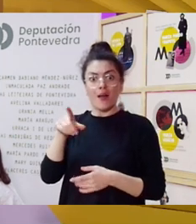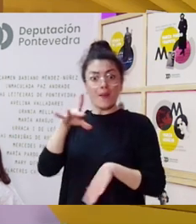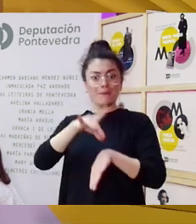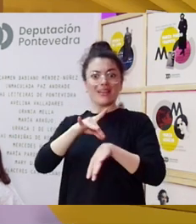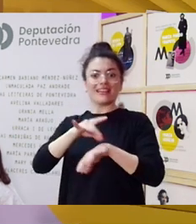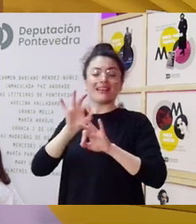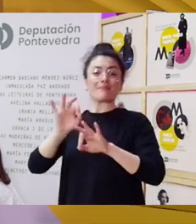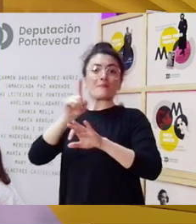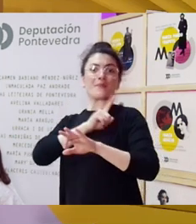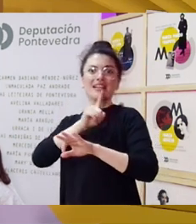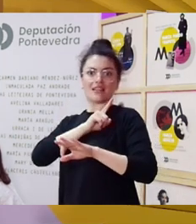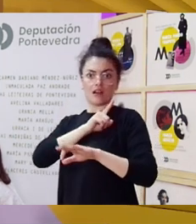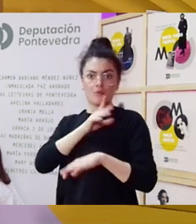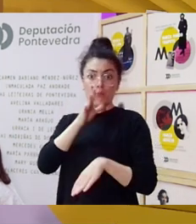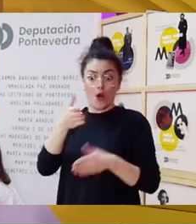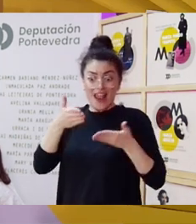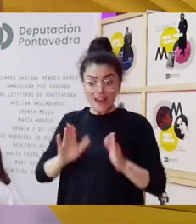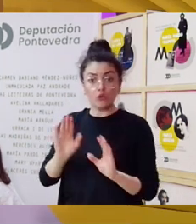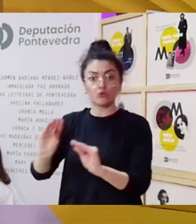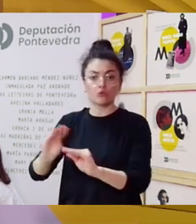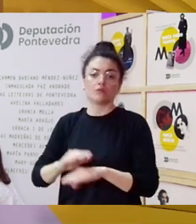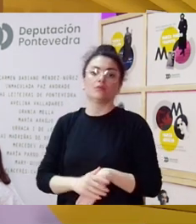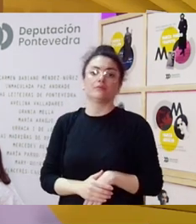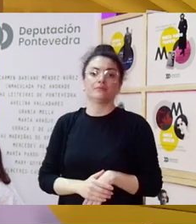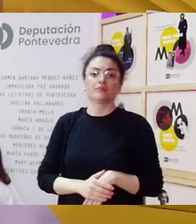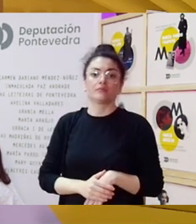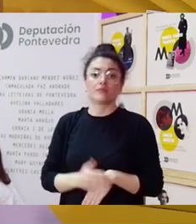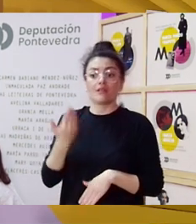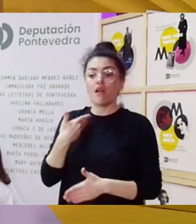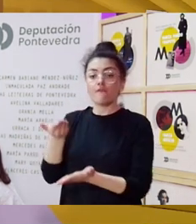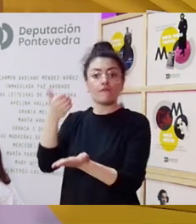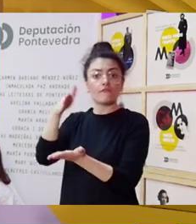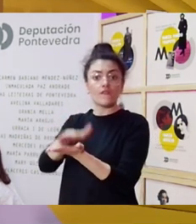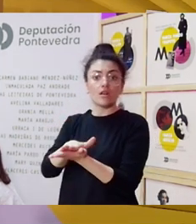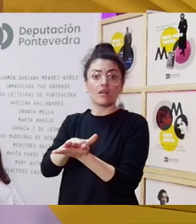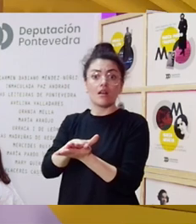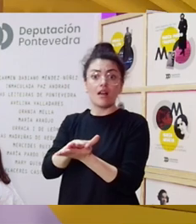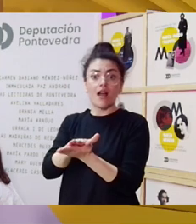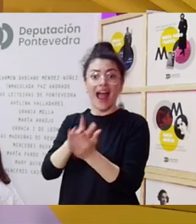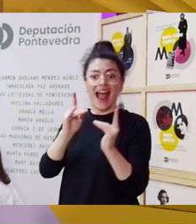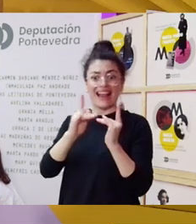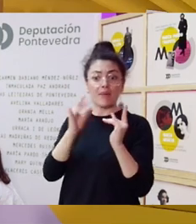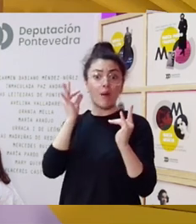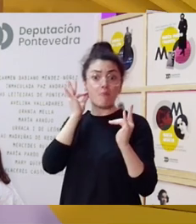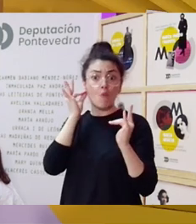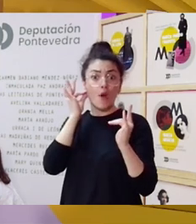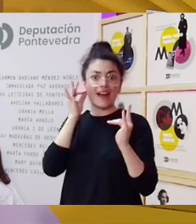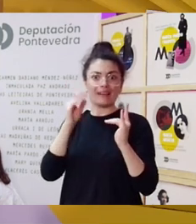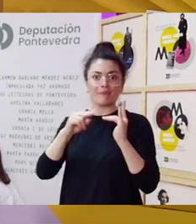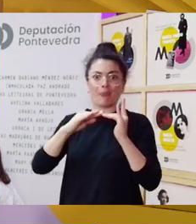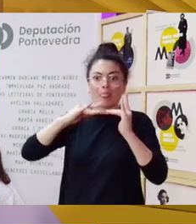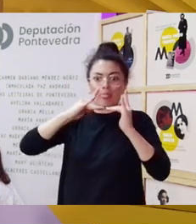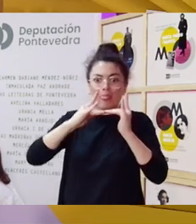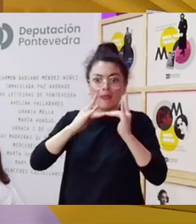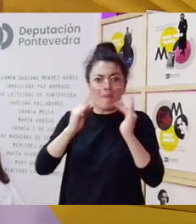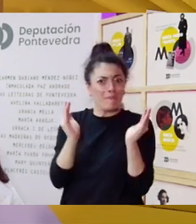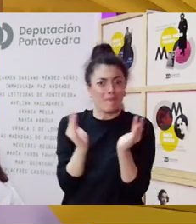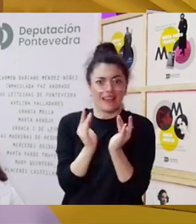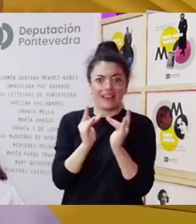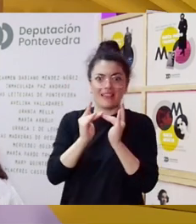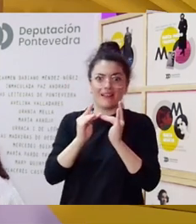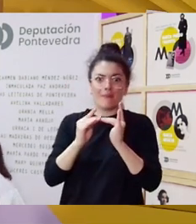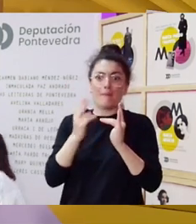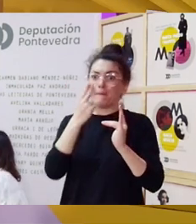fillo. Falleceu no Hospital Militar e as camas de mulleres quedabanlle pequenas, quedabanlle os pés fora. Tuveronlle que ir a buscar unha